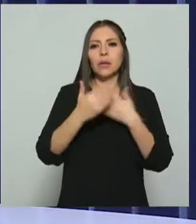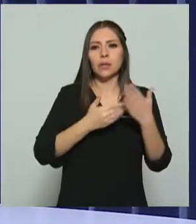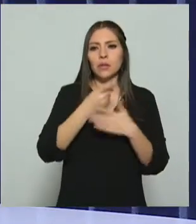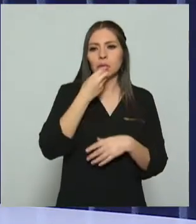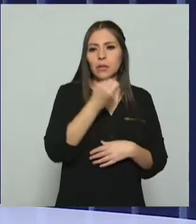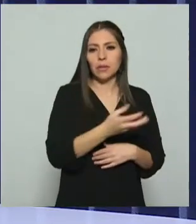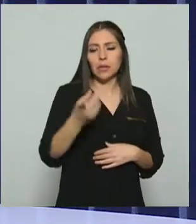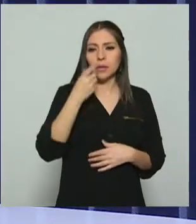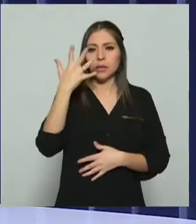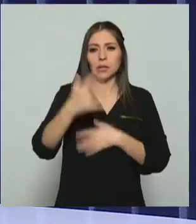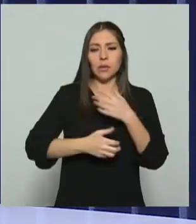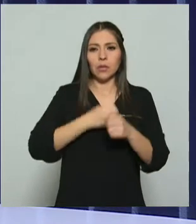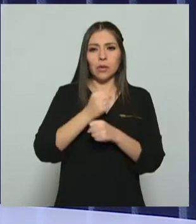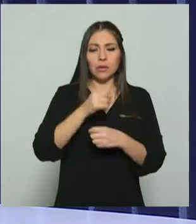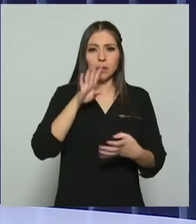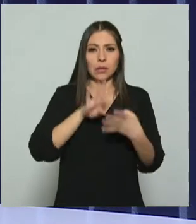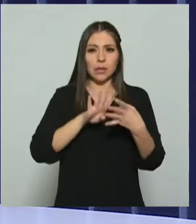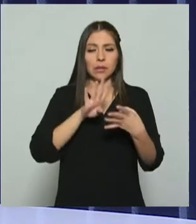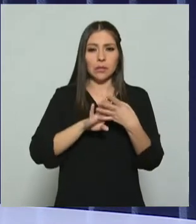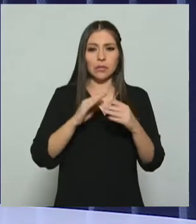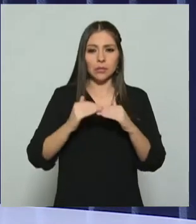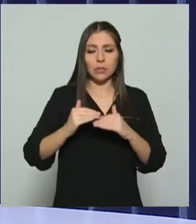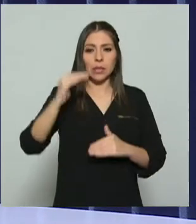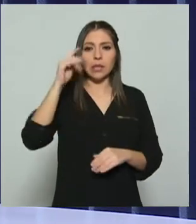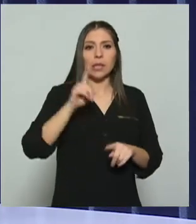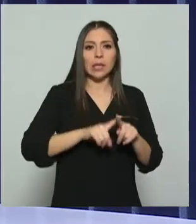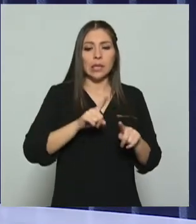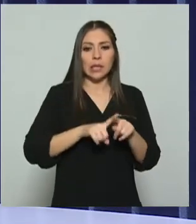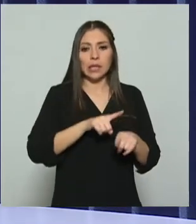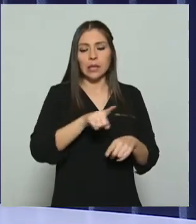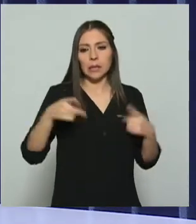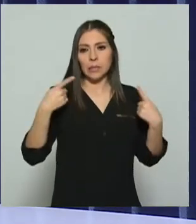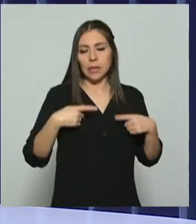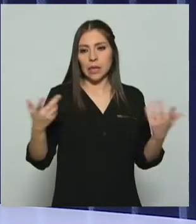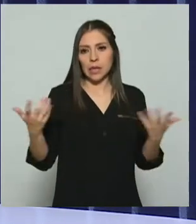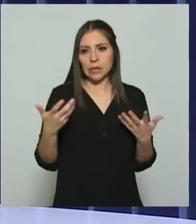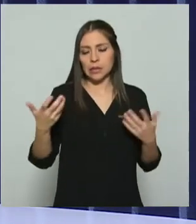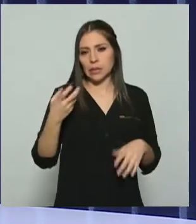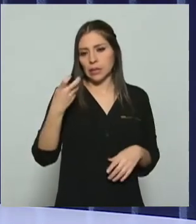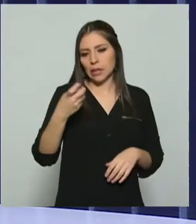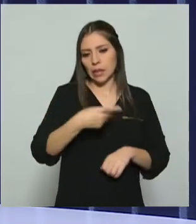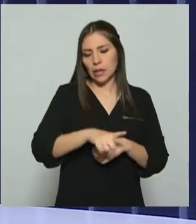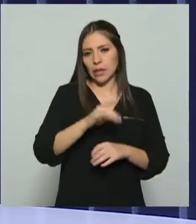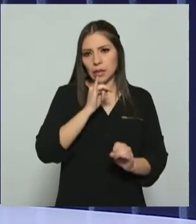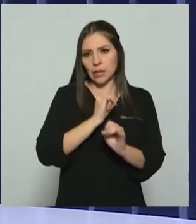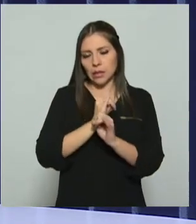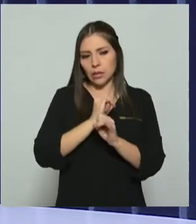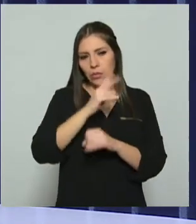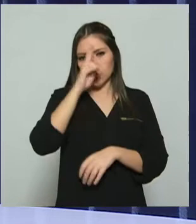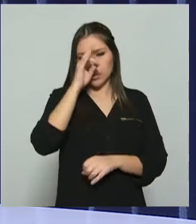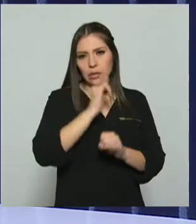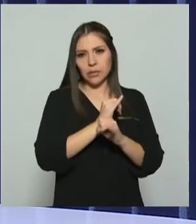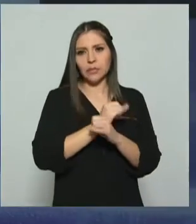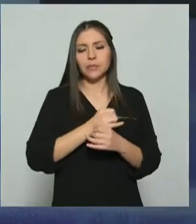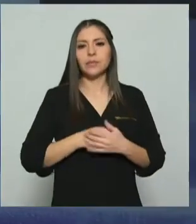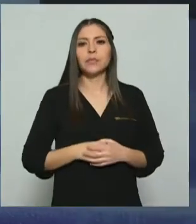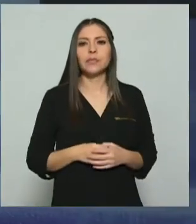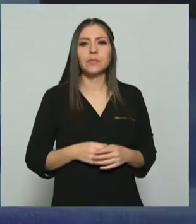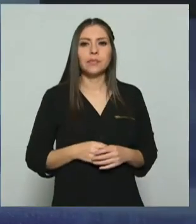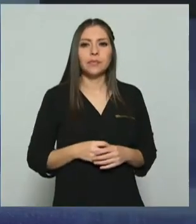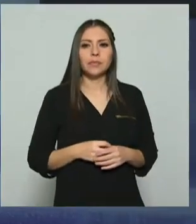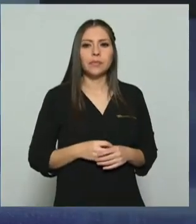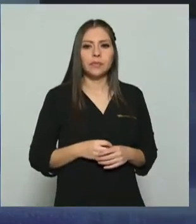de 5 años en prisión para quienes hayan cometido este tipo de delitos digitales, violencia digital explícita. Así es, sí